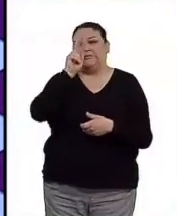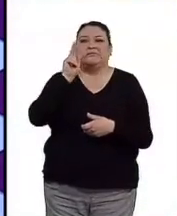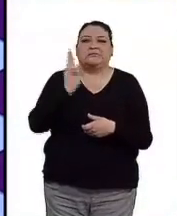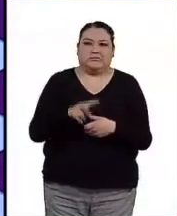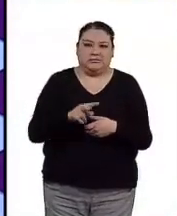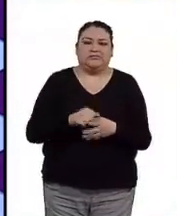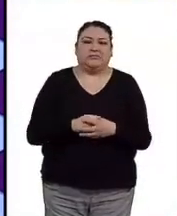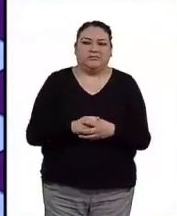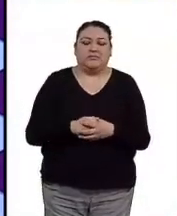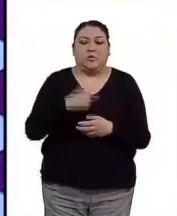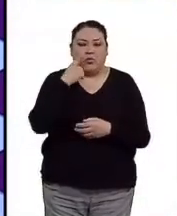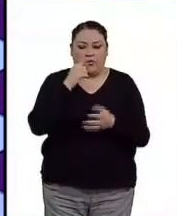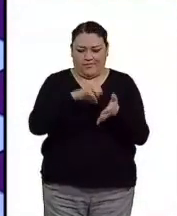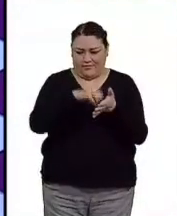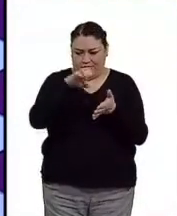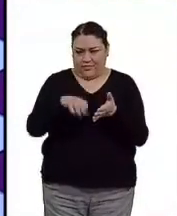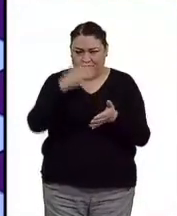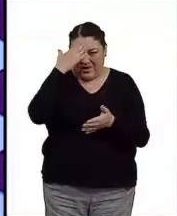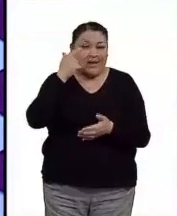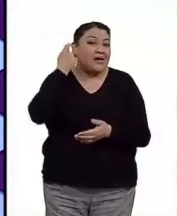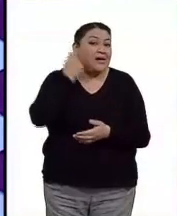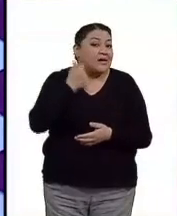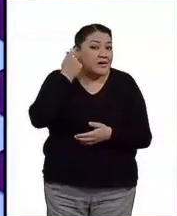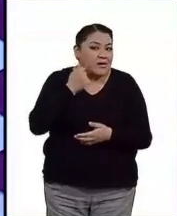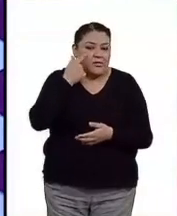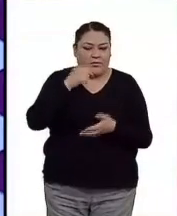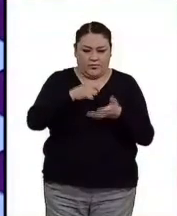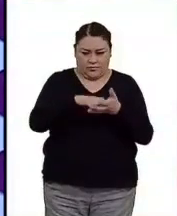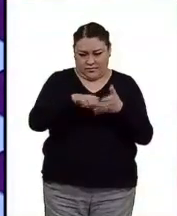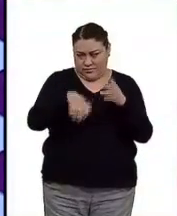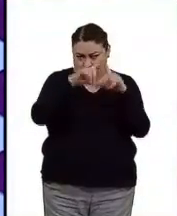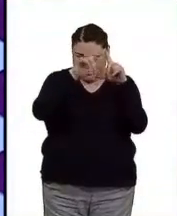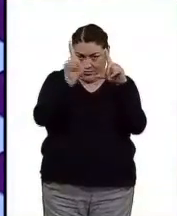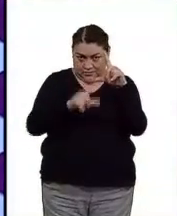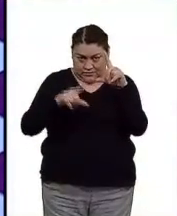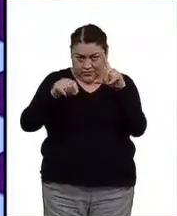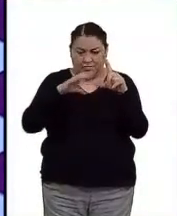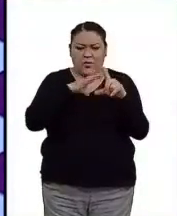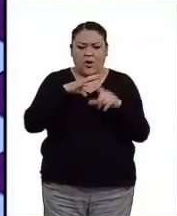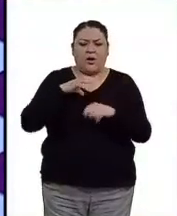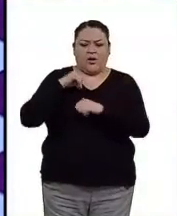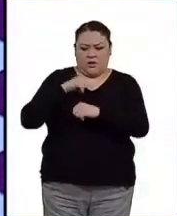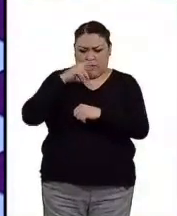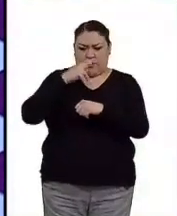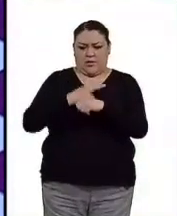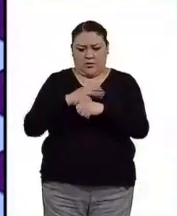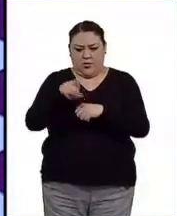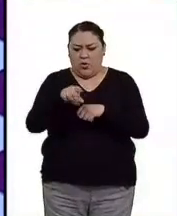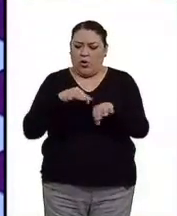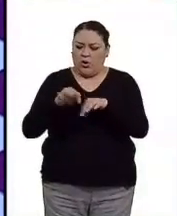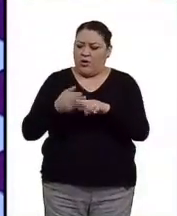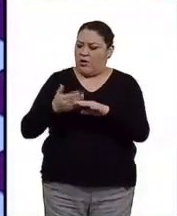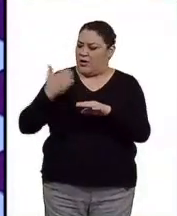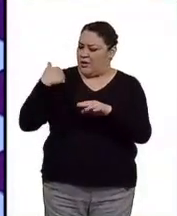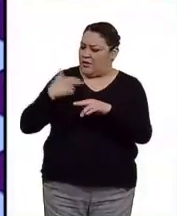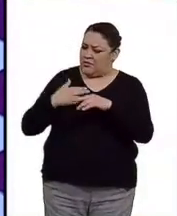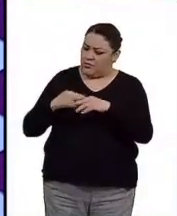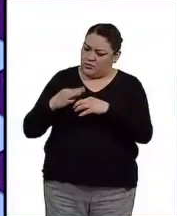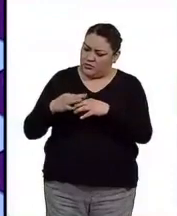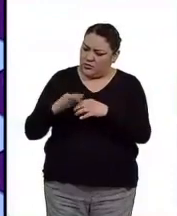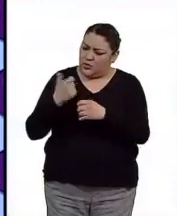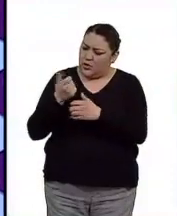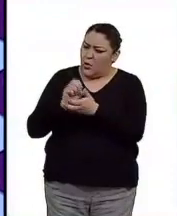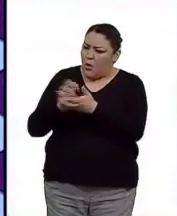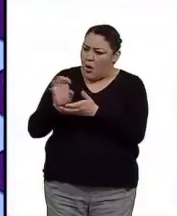ejemplo, respecto a la jubilación, dado que en nuestro país está atado tener una pensión a haber tenido un empleo formal, las